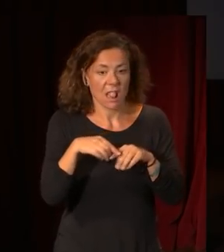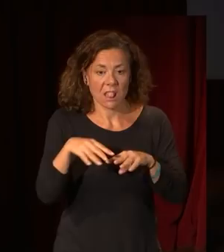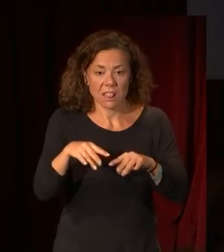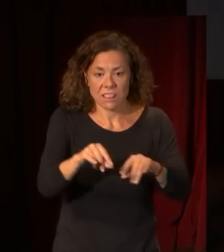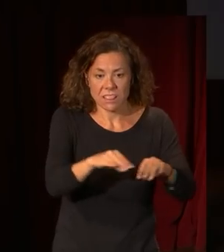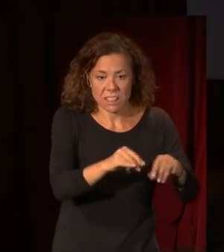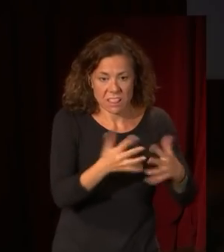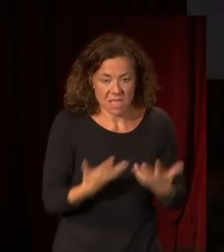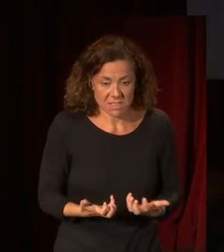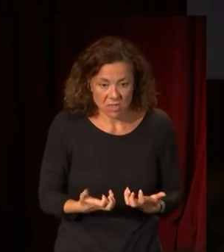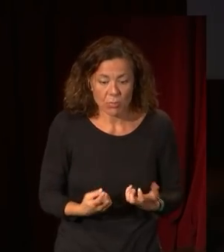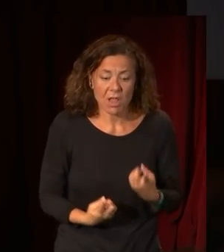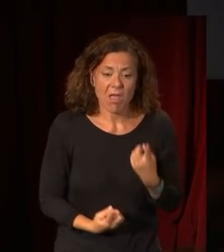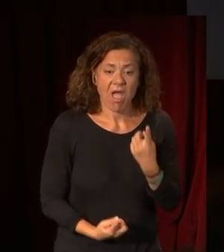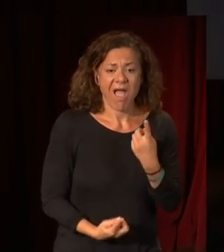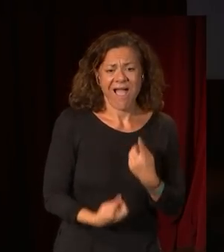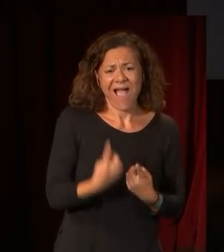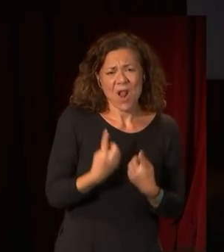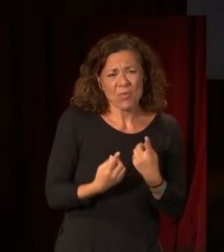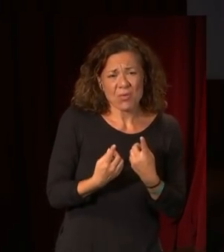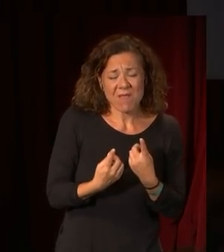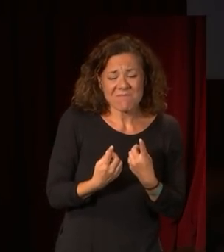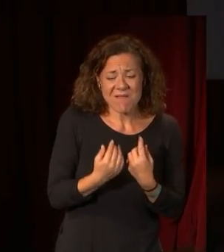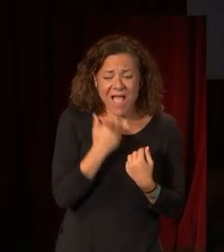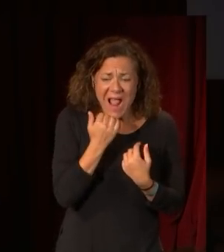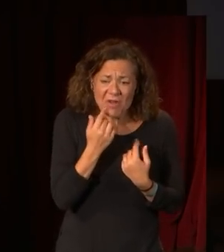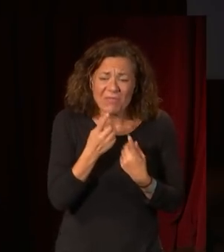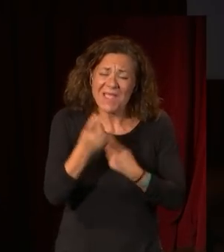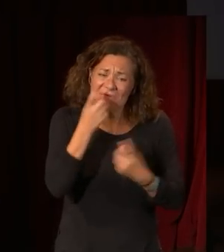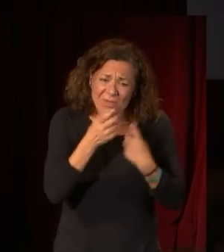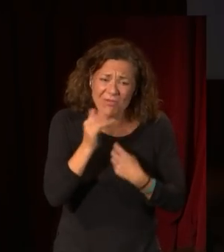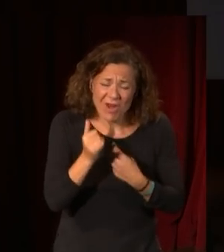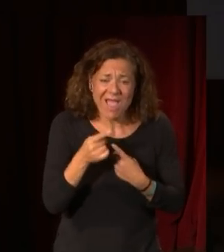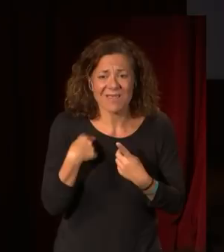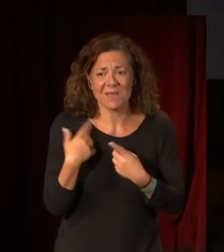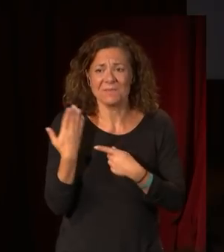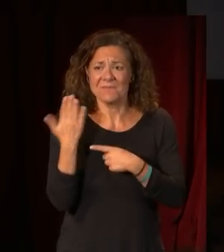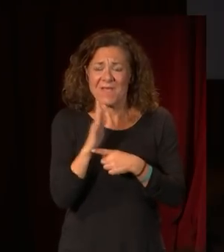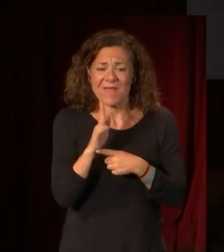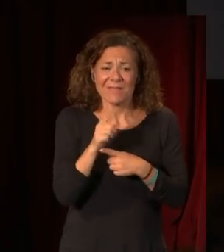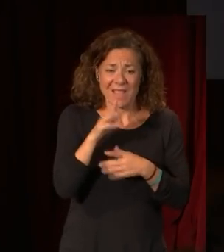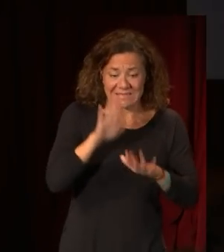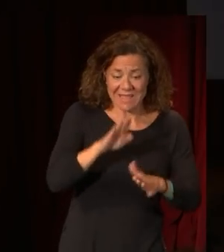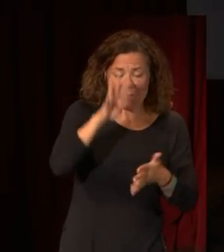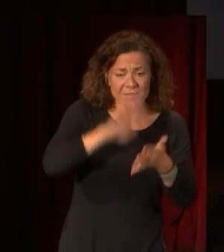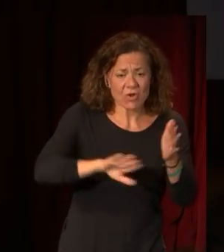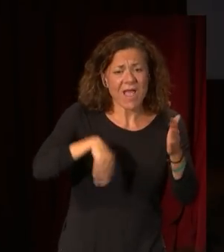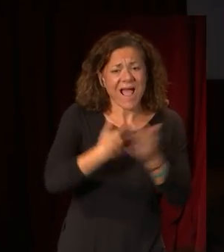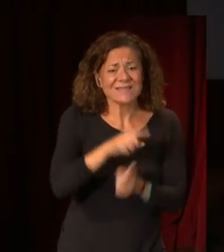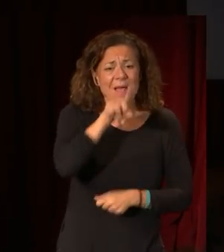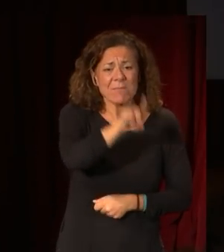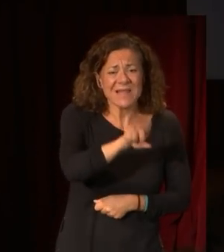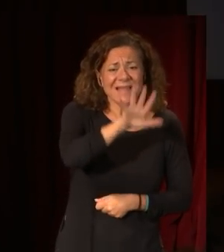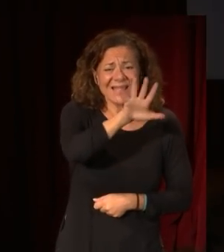porque tenemos algunas noticias de bermejo que nos lo presentan en barcelona hasta en 1501 pero son